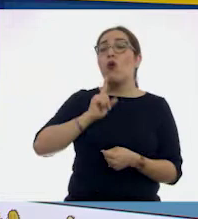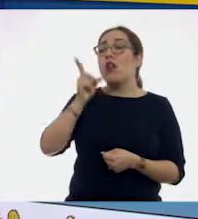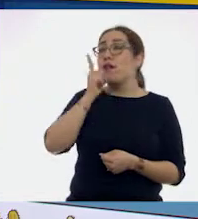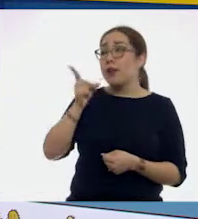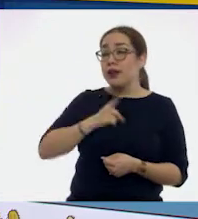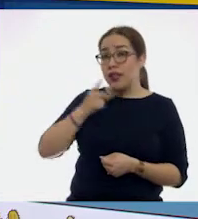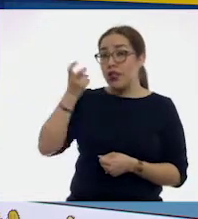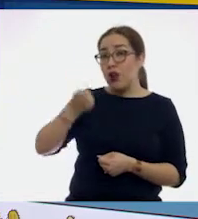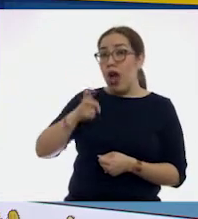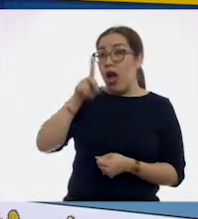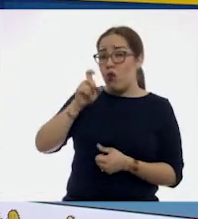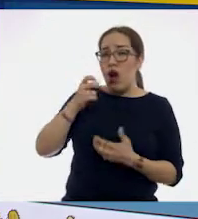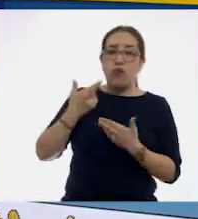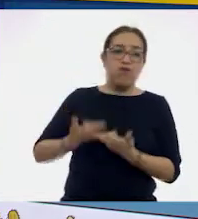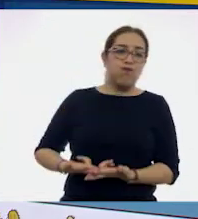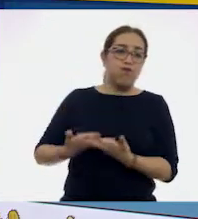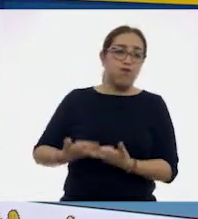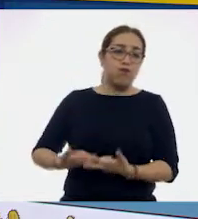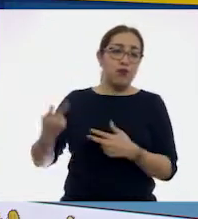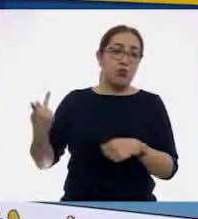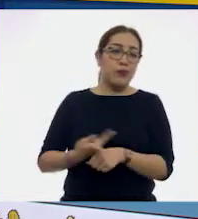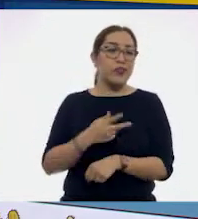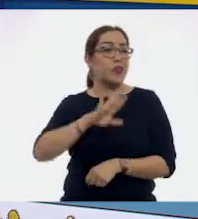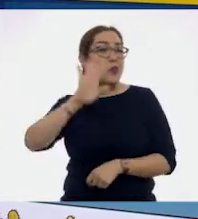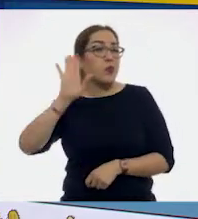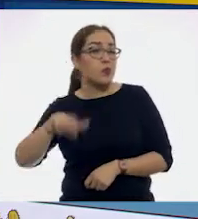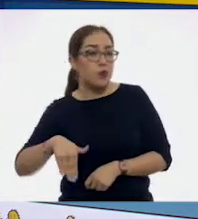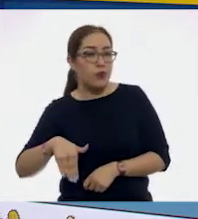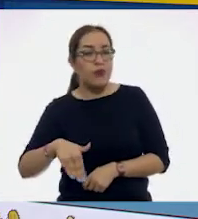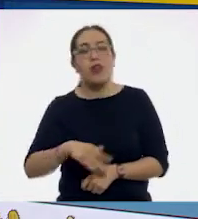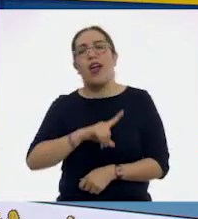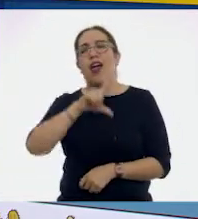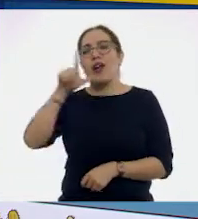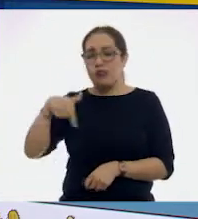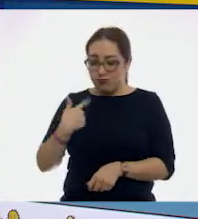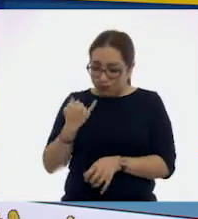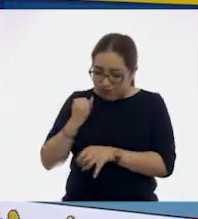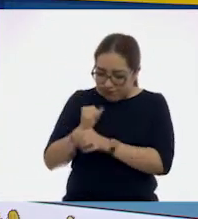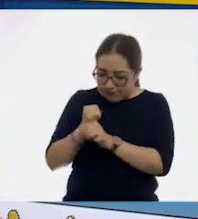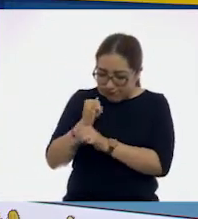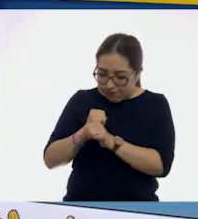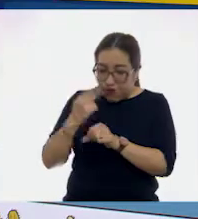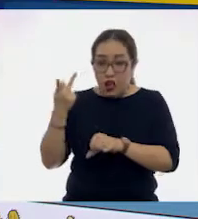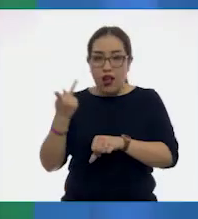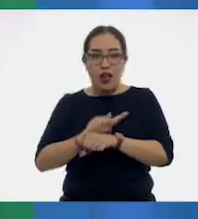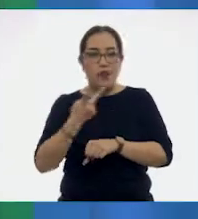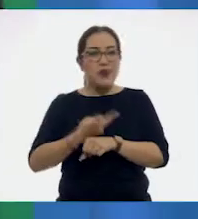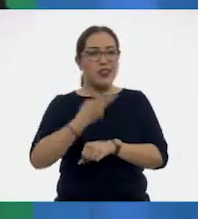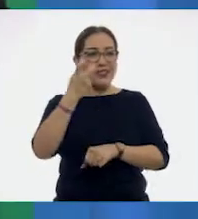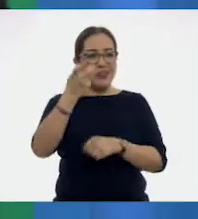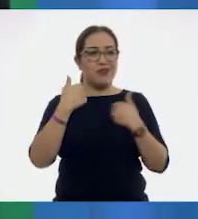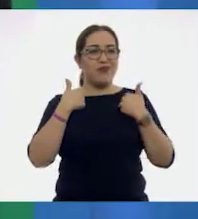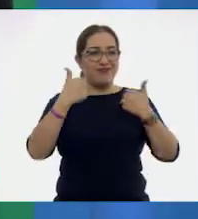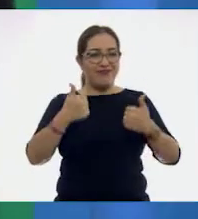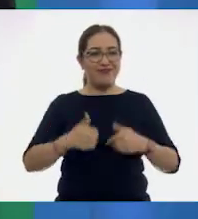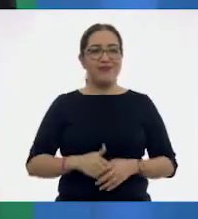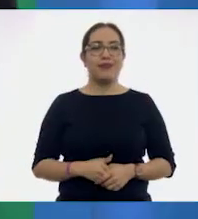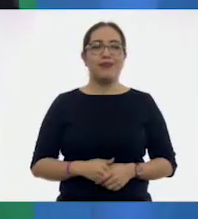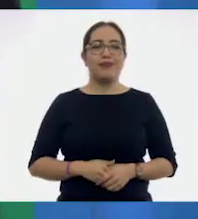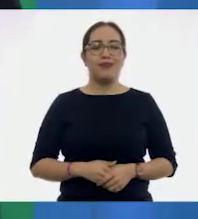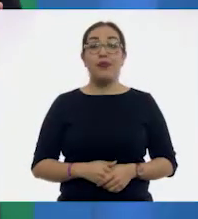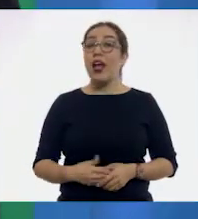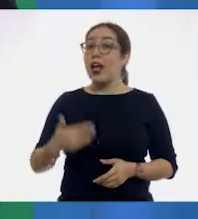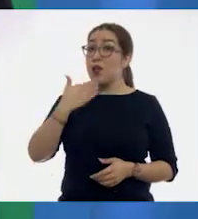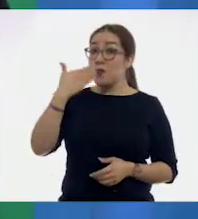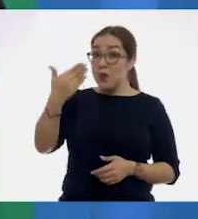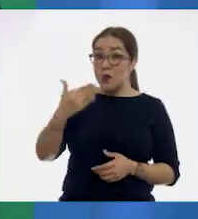Y desde entonces siempre averiguo qué cuidados requieren las plantas que tengo en casa. Muy bien, muy bien.